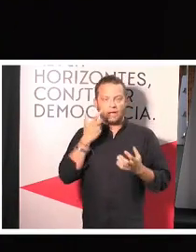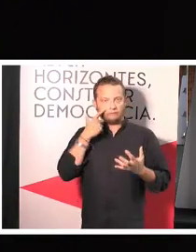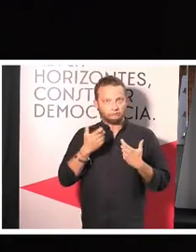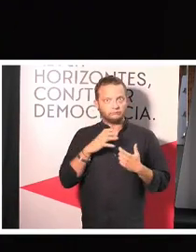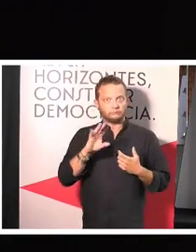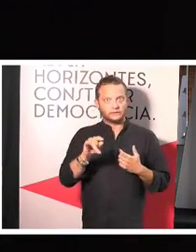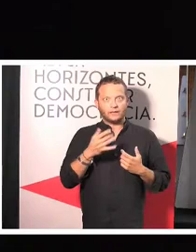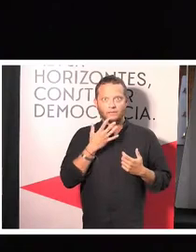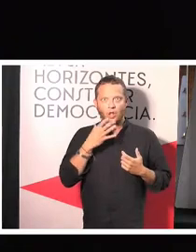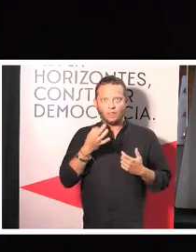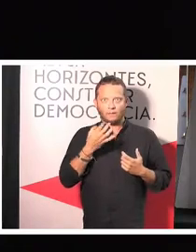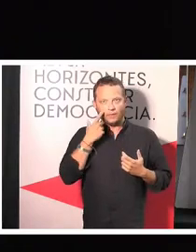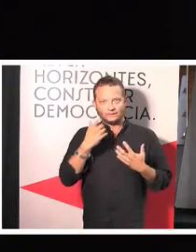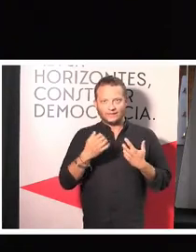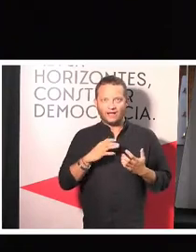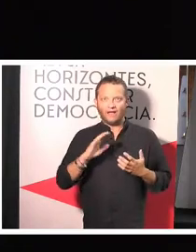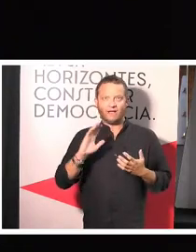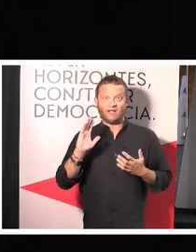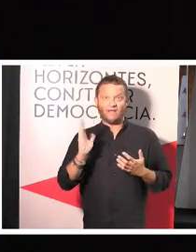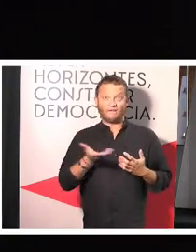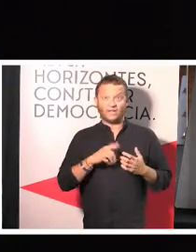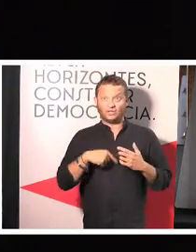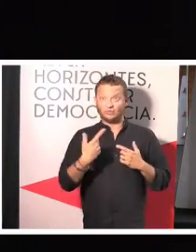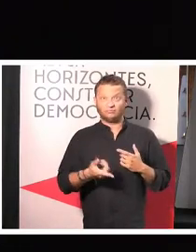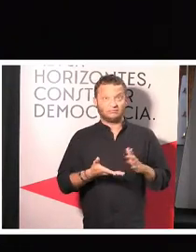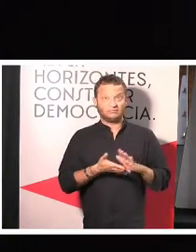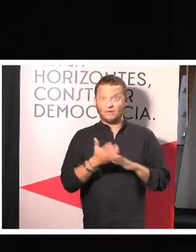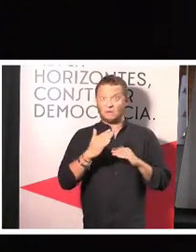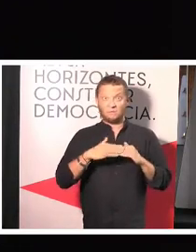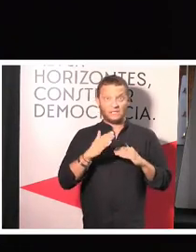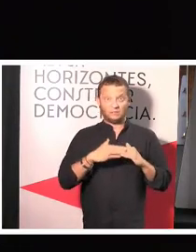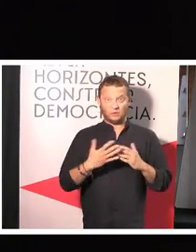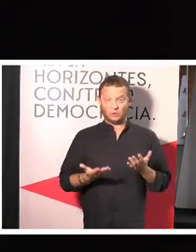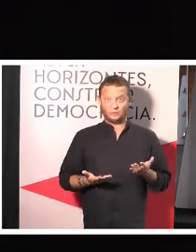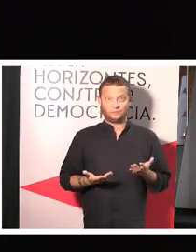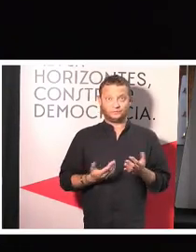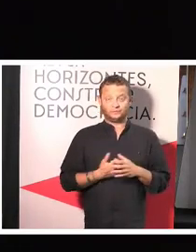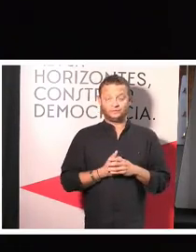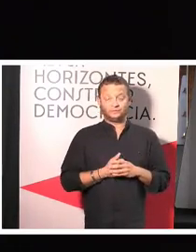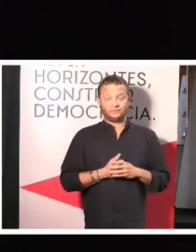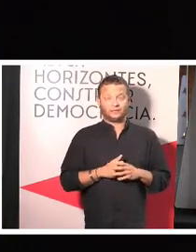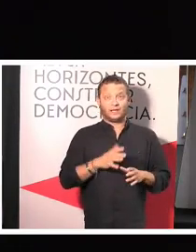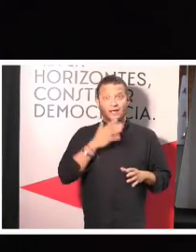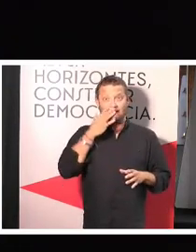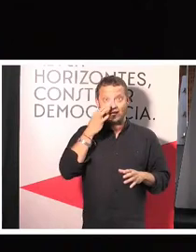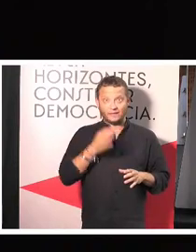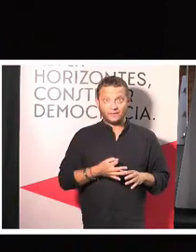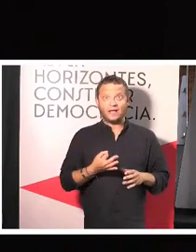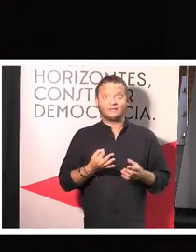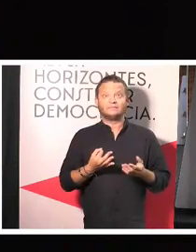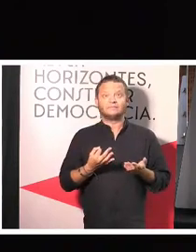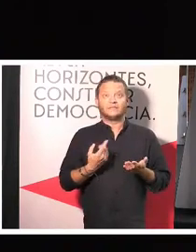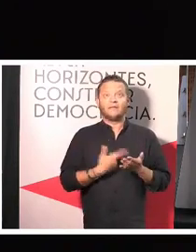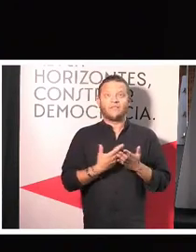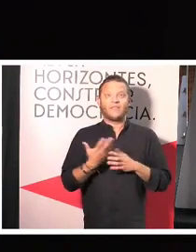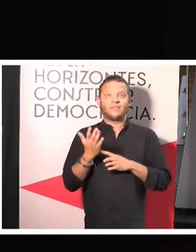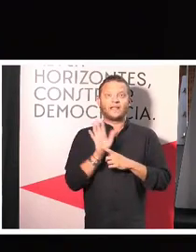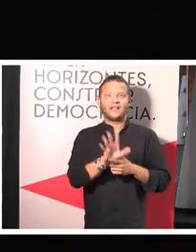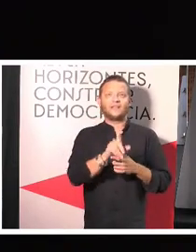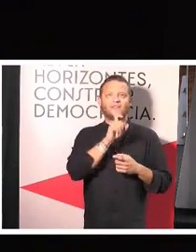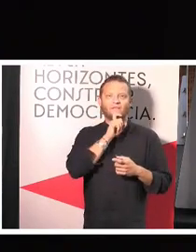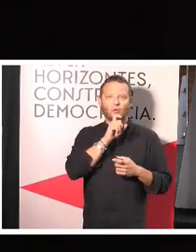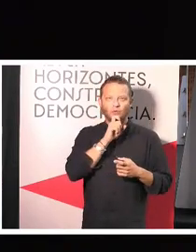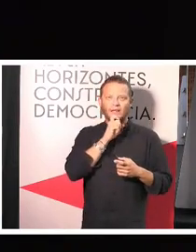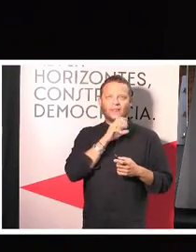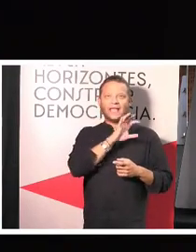relevante, sí que hay que destacar que el efecto en sí es mínimo y que, bueno, pues en realidad lo que pone en evidencia es la dificultad